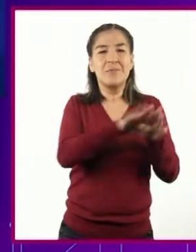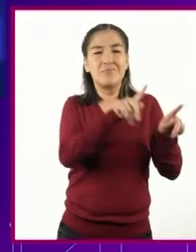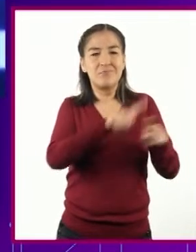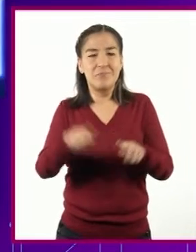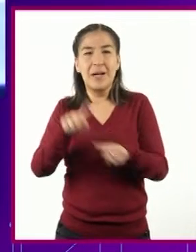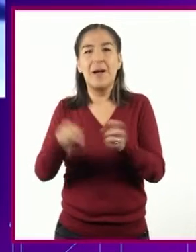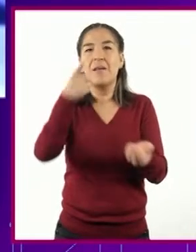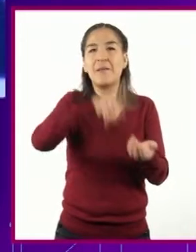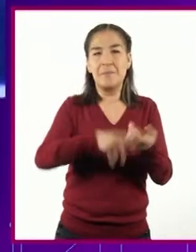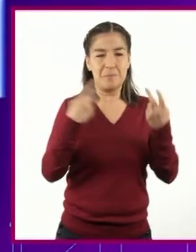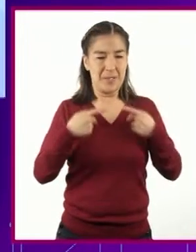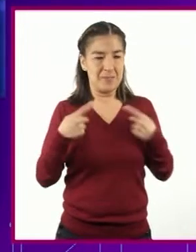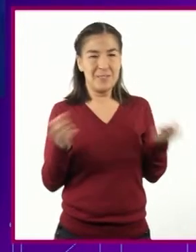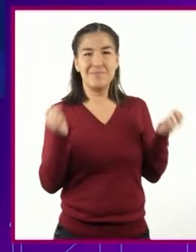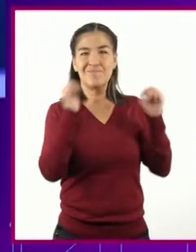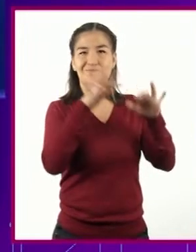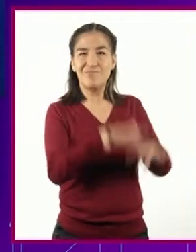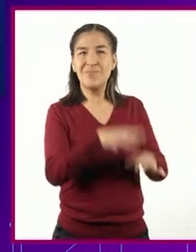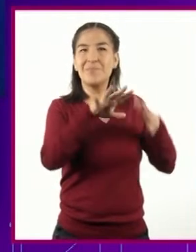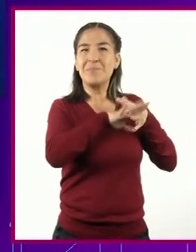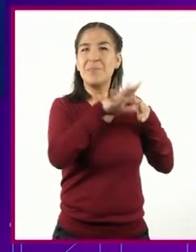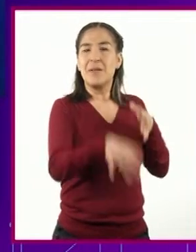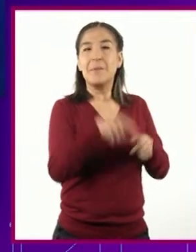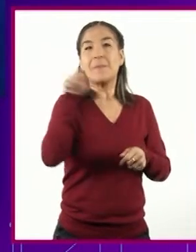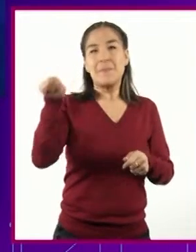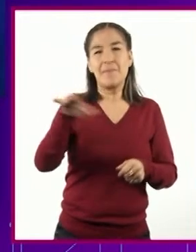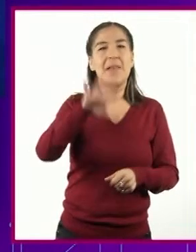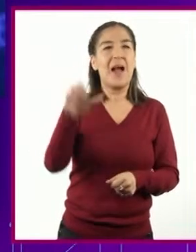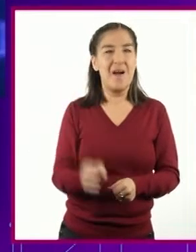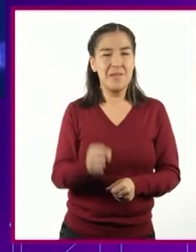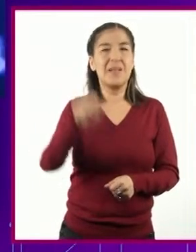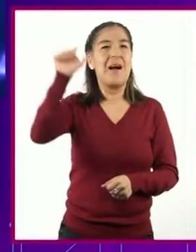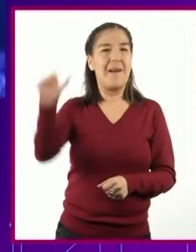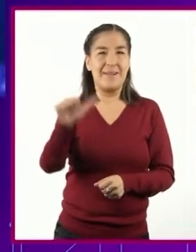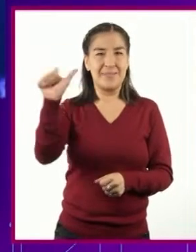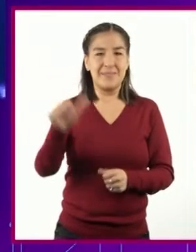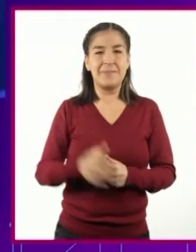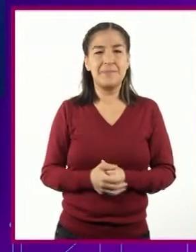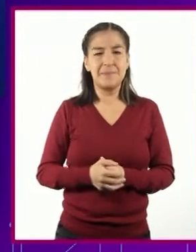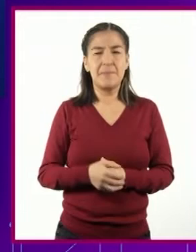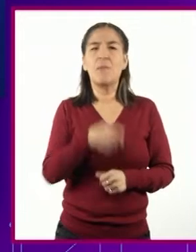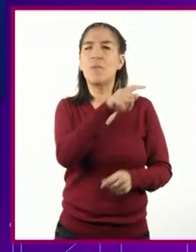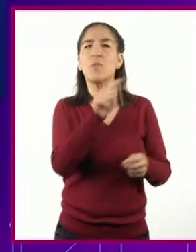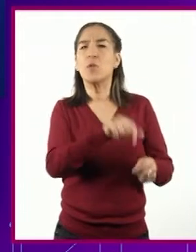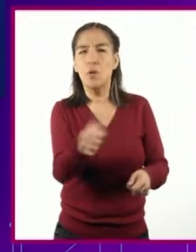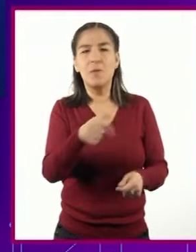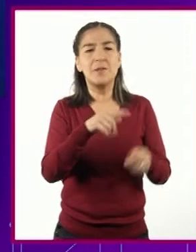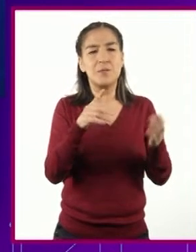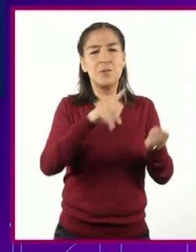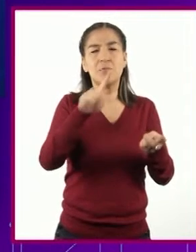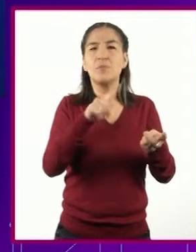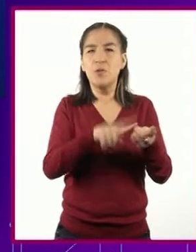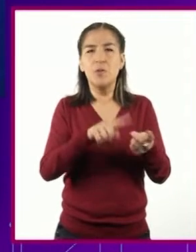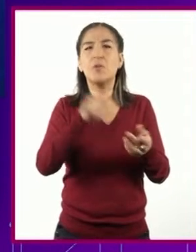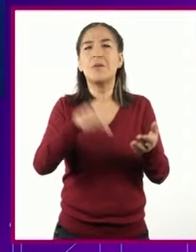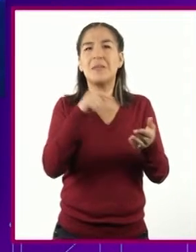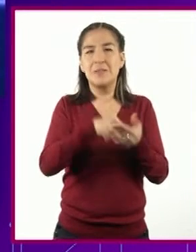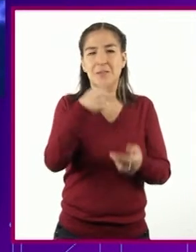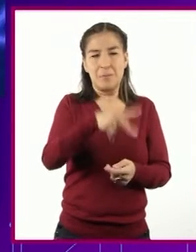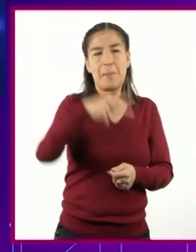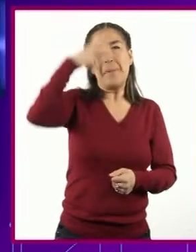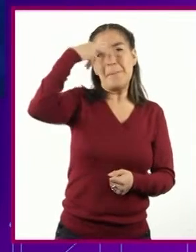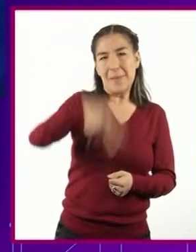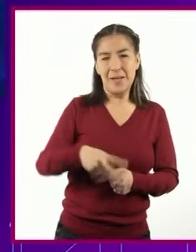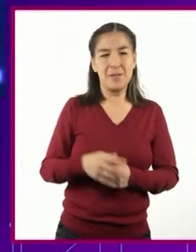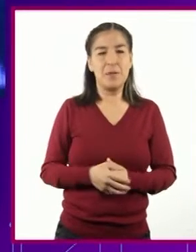de inmigrantes procedentes principalmente de África y Asia. Otras naciones son multiculturales desde sus orígenes, como